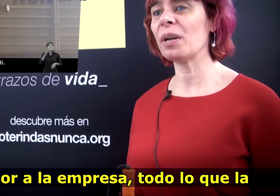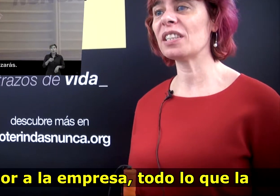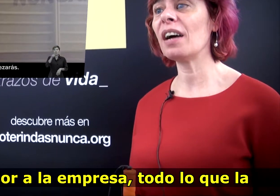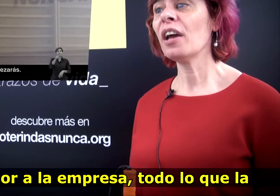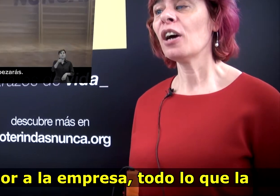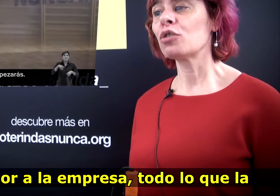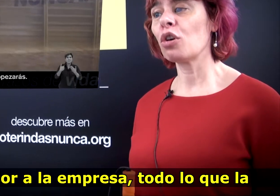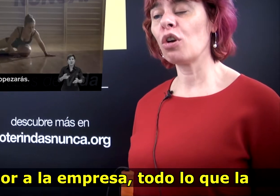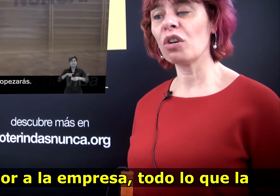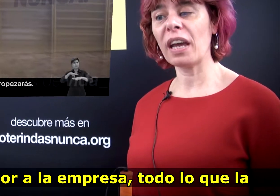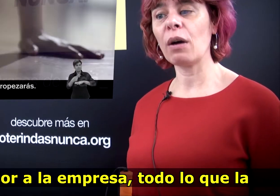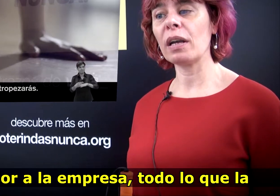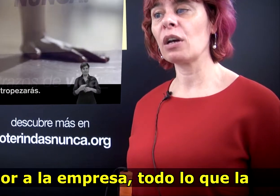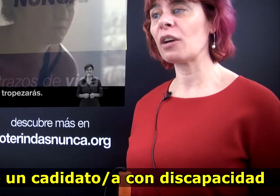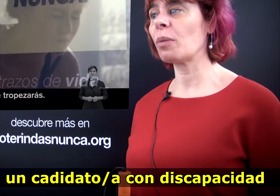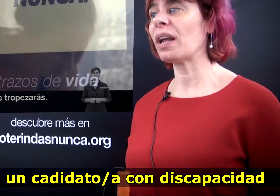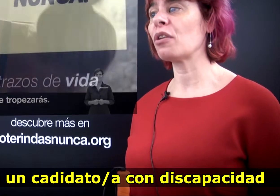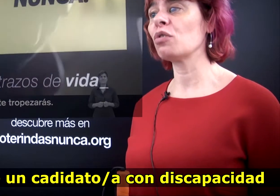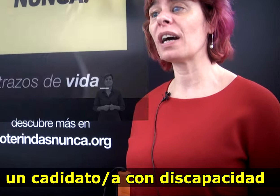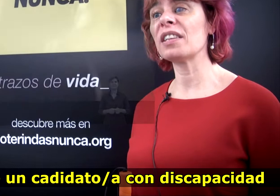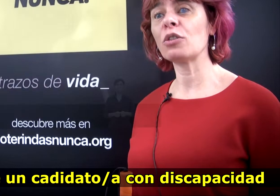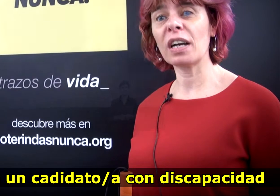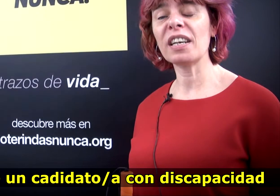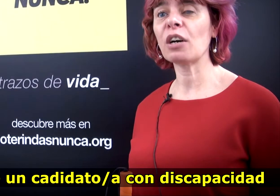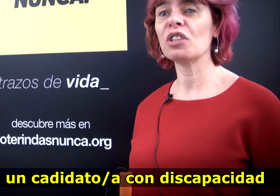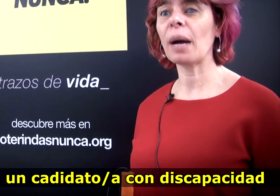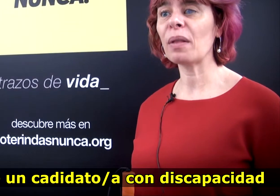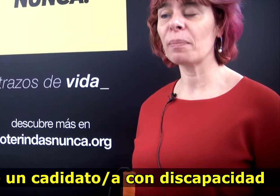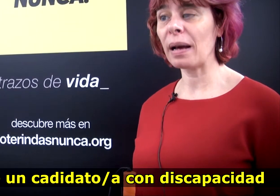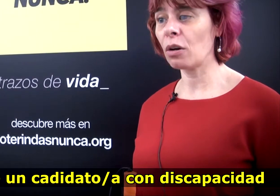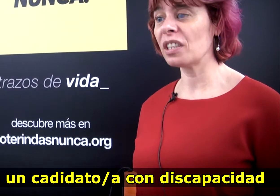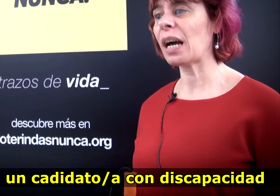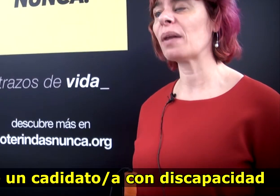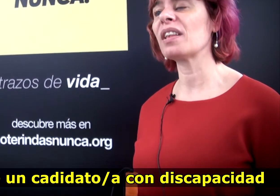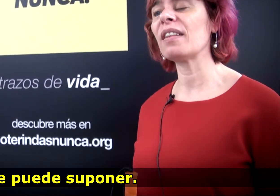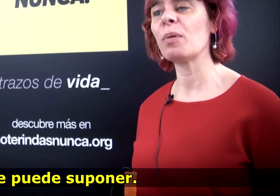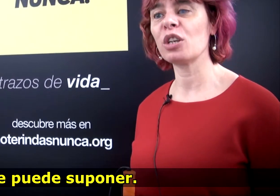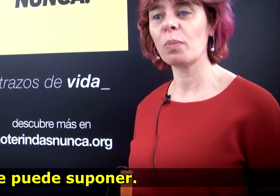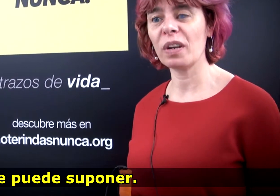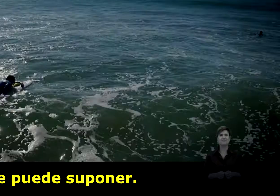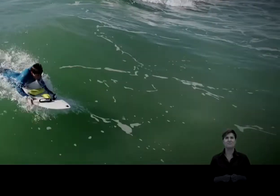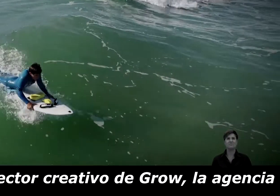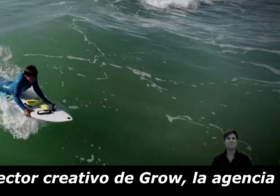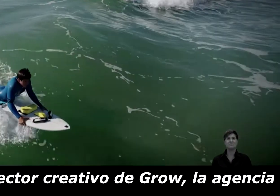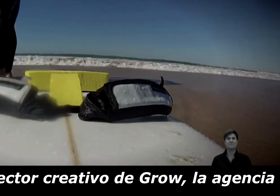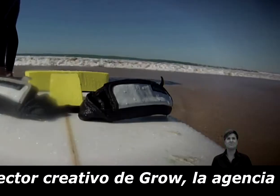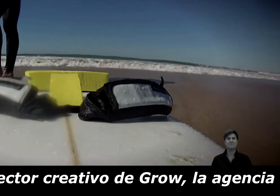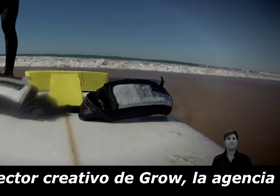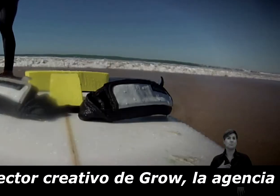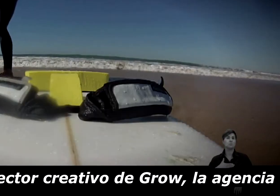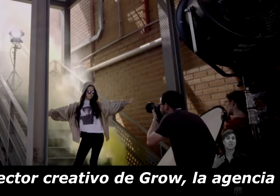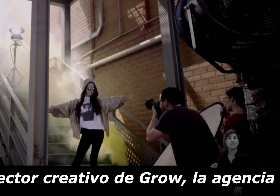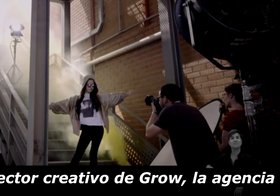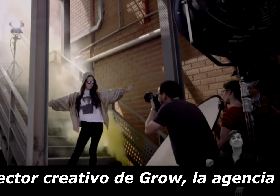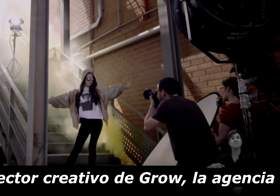a la empresa todo lo que la incorporación de un candidato o candidata con discapacidad le puede suponer. Germán